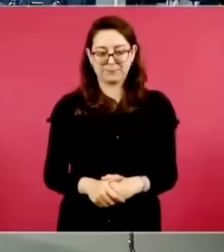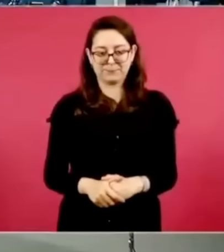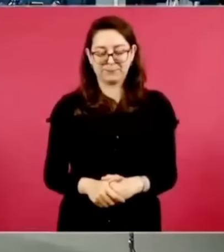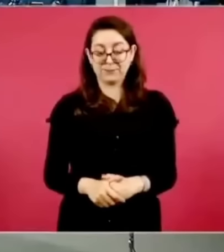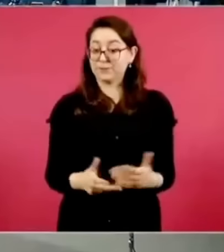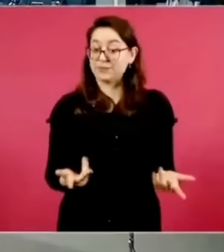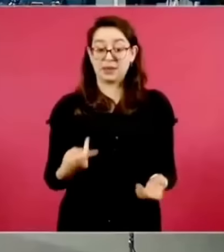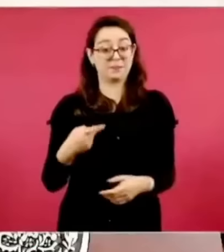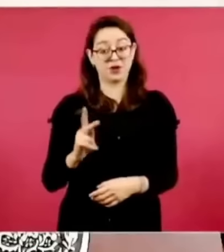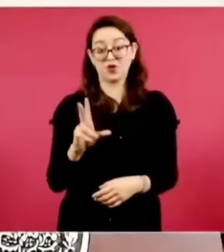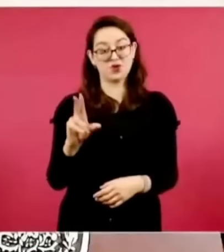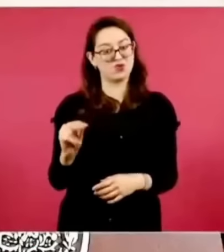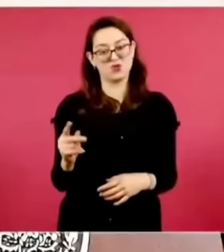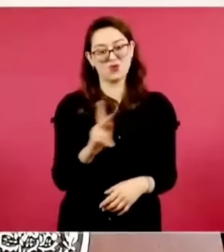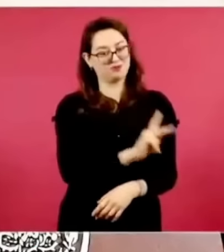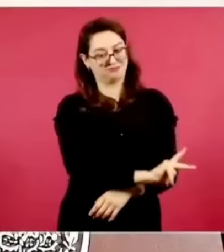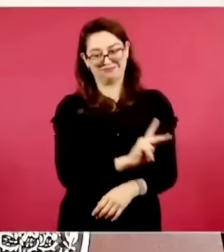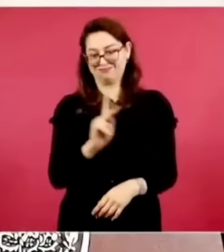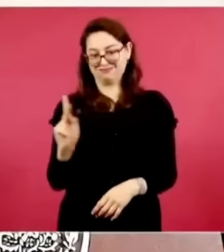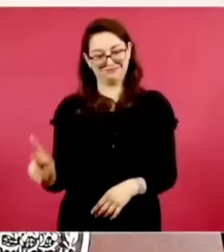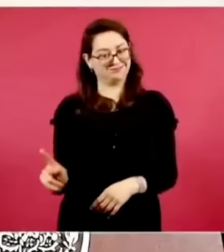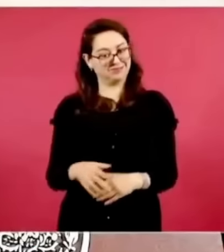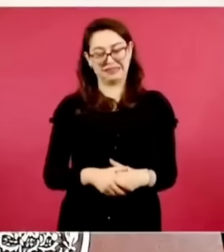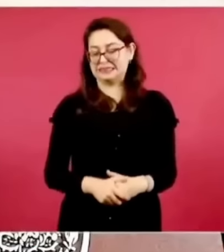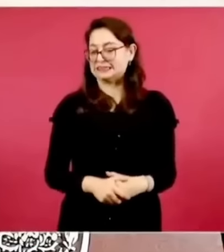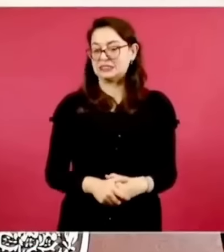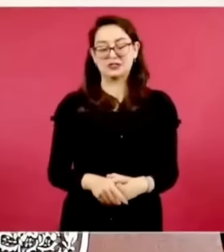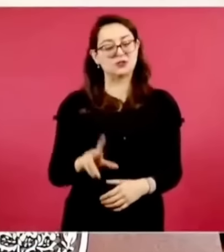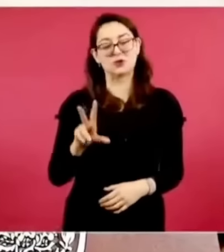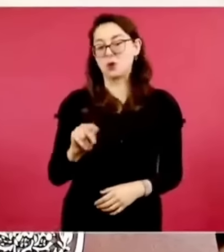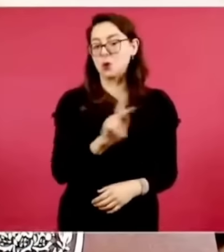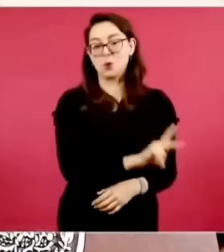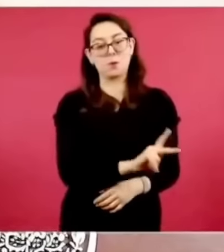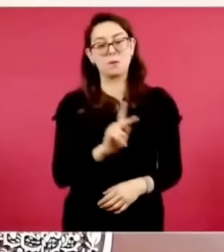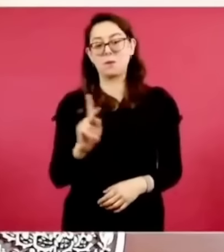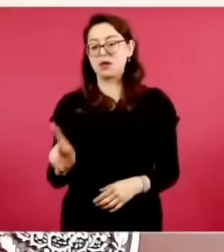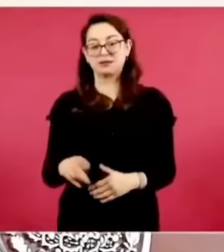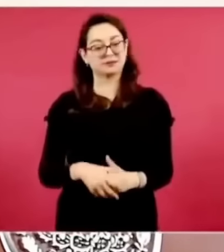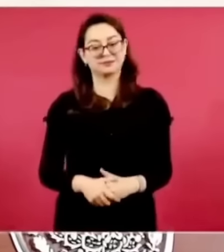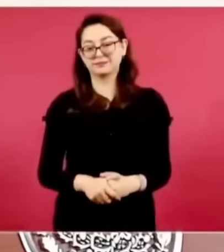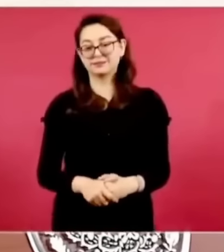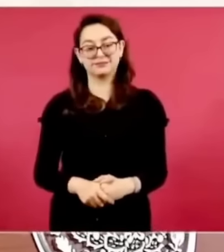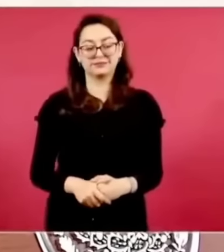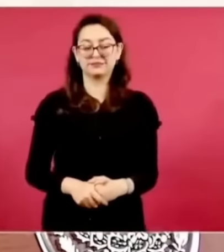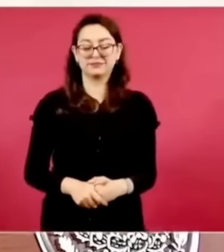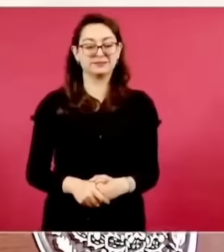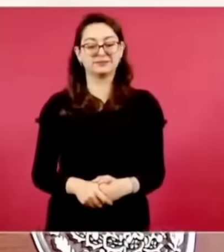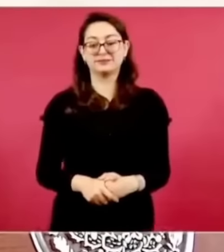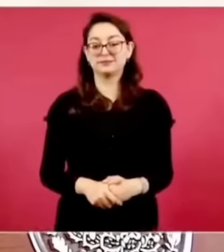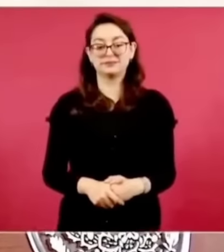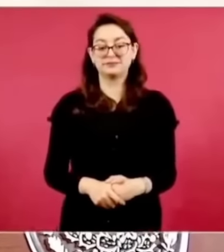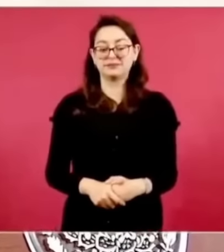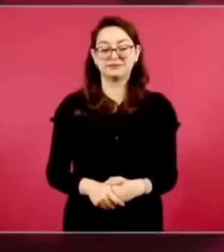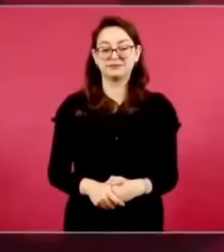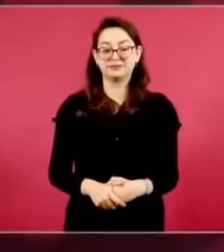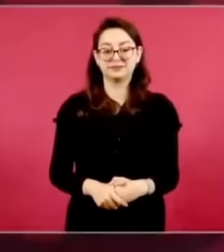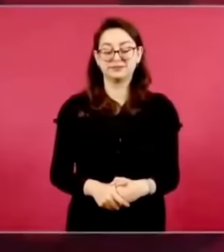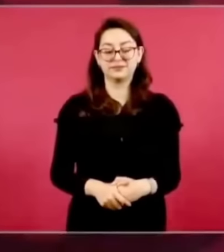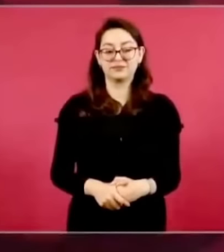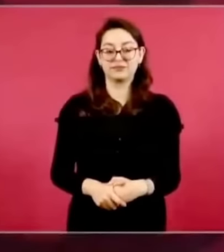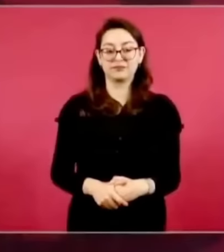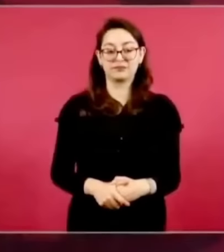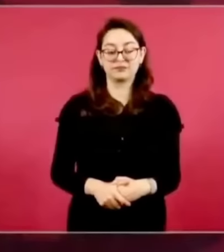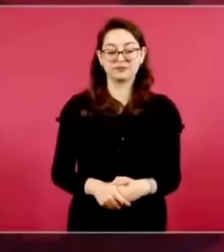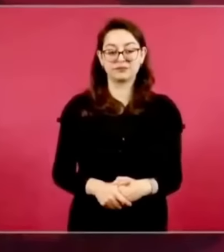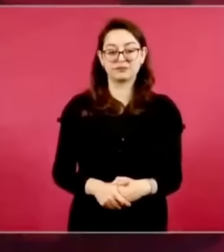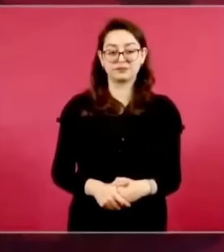no compares al doctor alcoser doctor alcoser sabes qué este antes de que de que de que